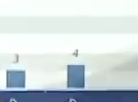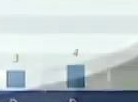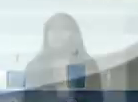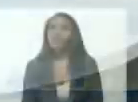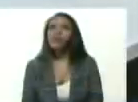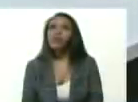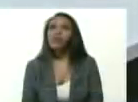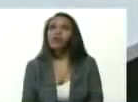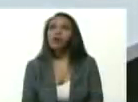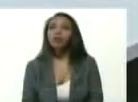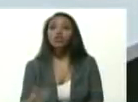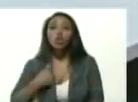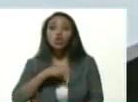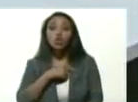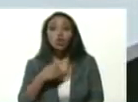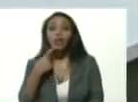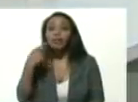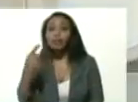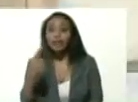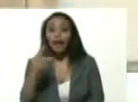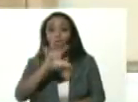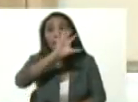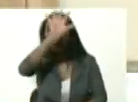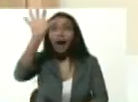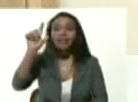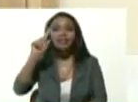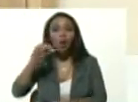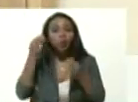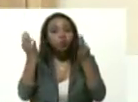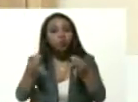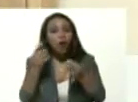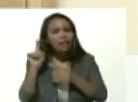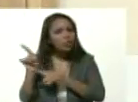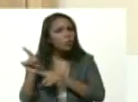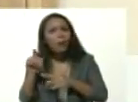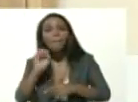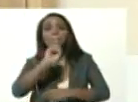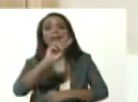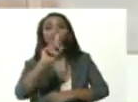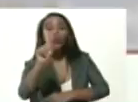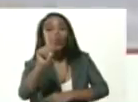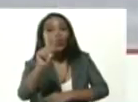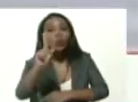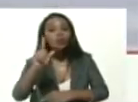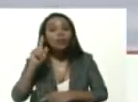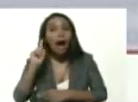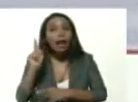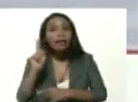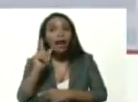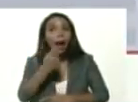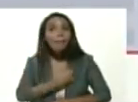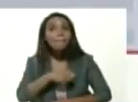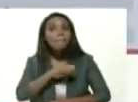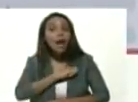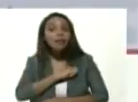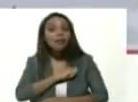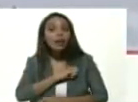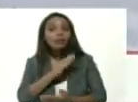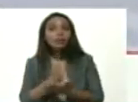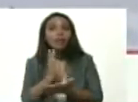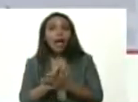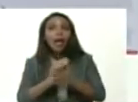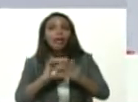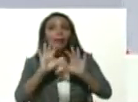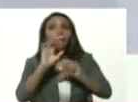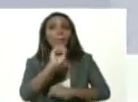Tenemos que decir, los países de origen de estos casos son 21 casos de ellos, España, 10